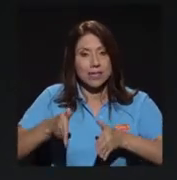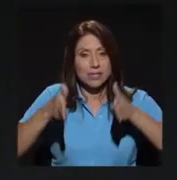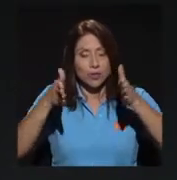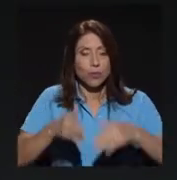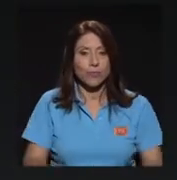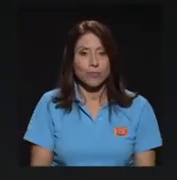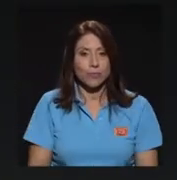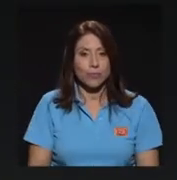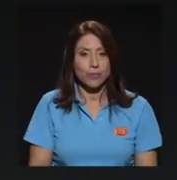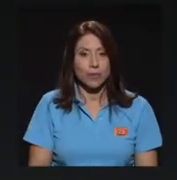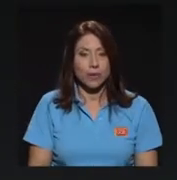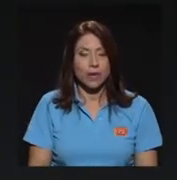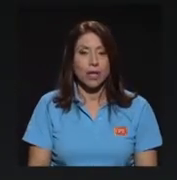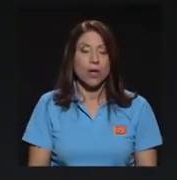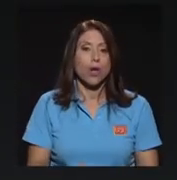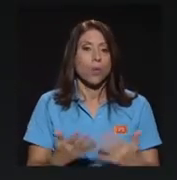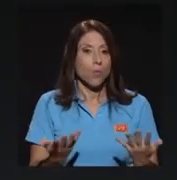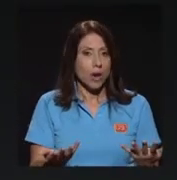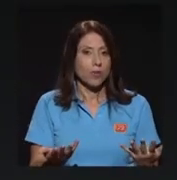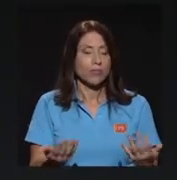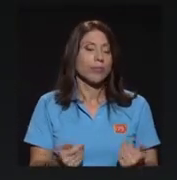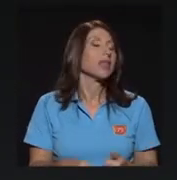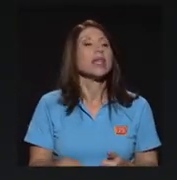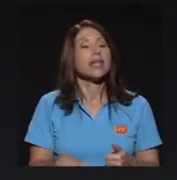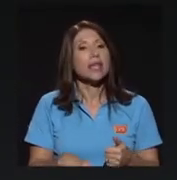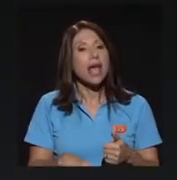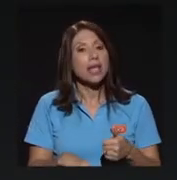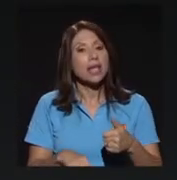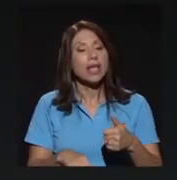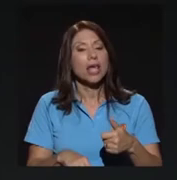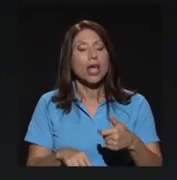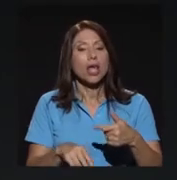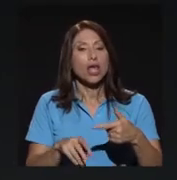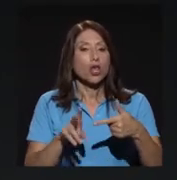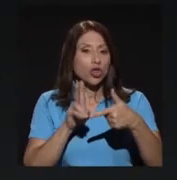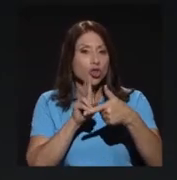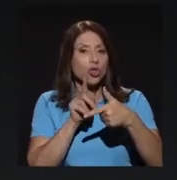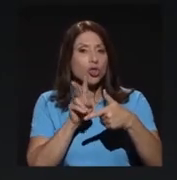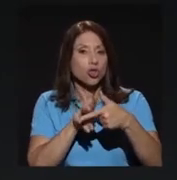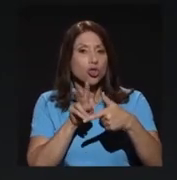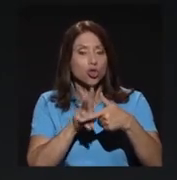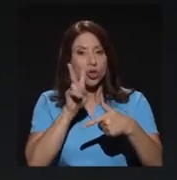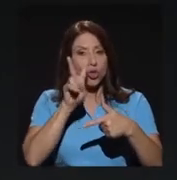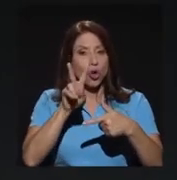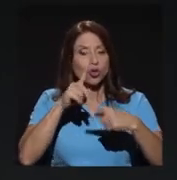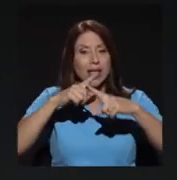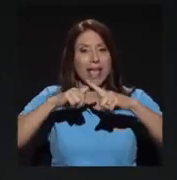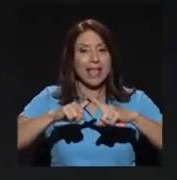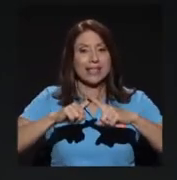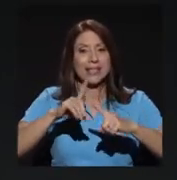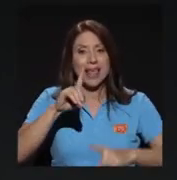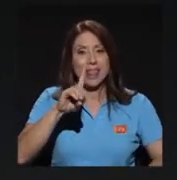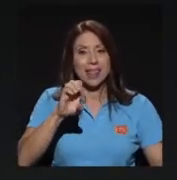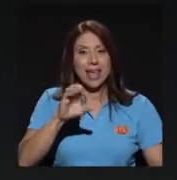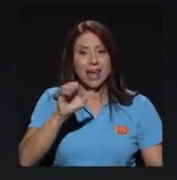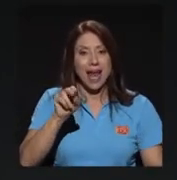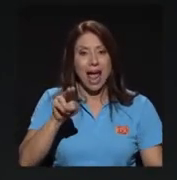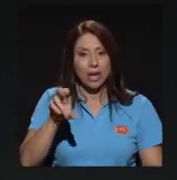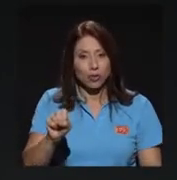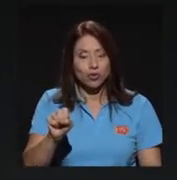hay 32 decanos que ocuparon la silla que usted dejó cuando